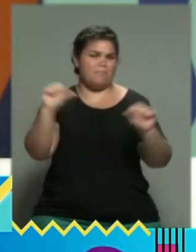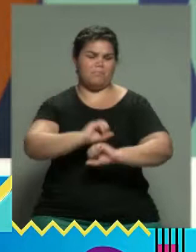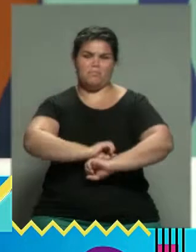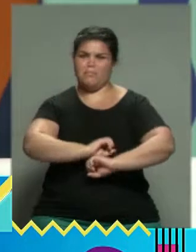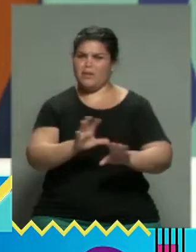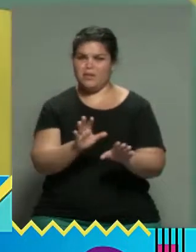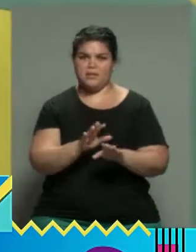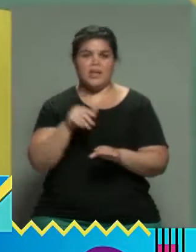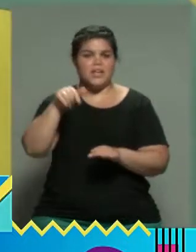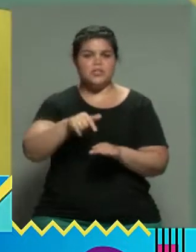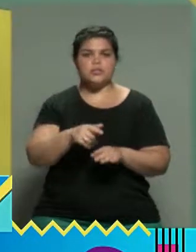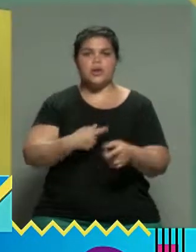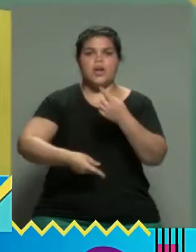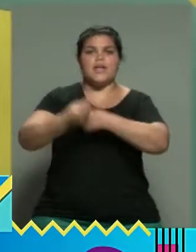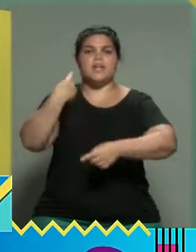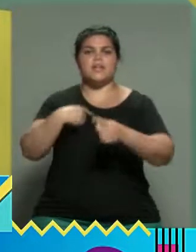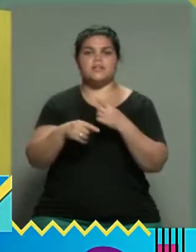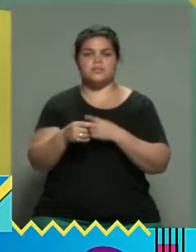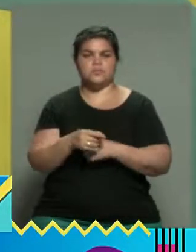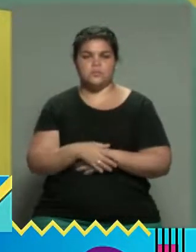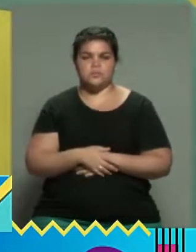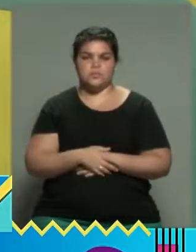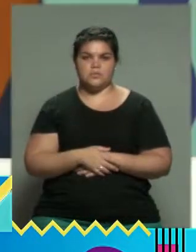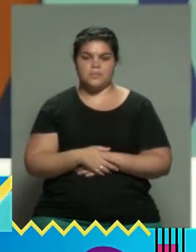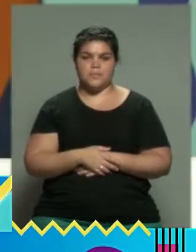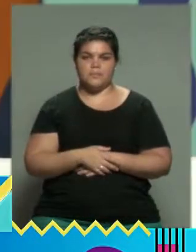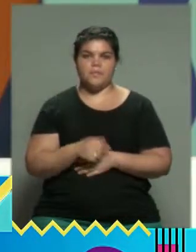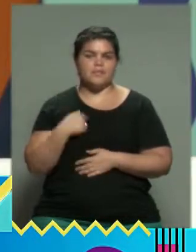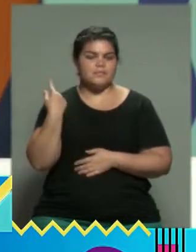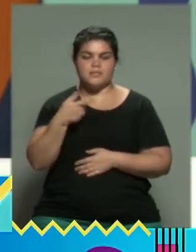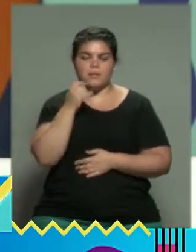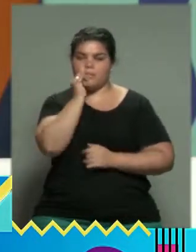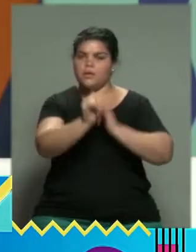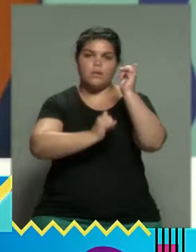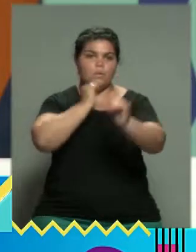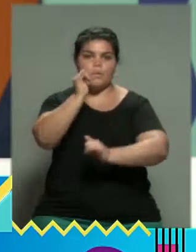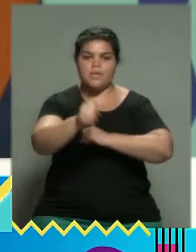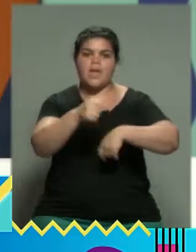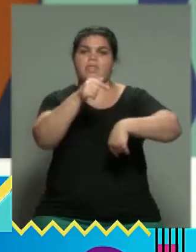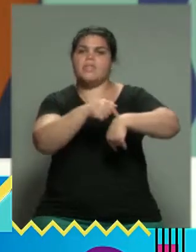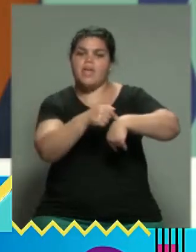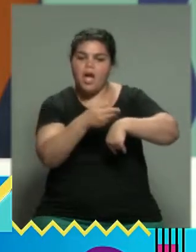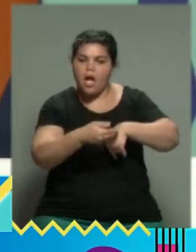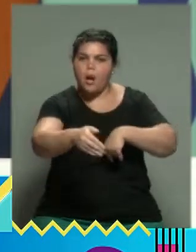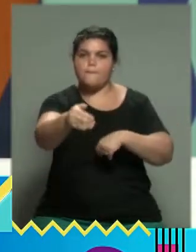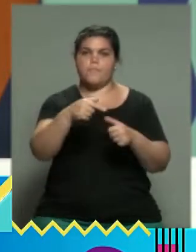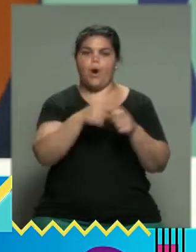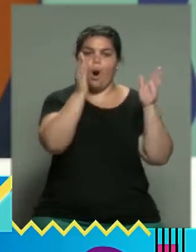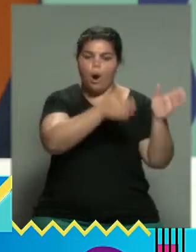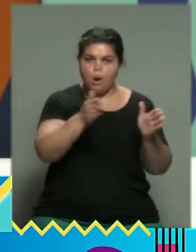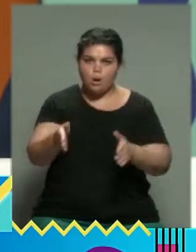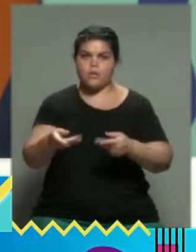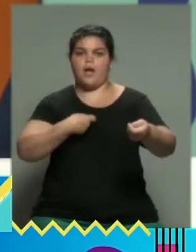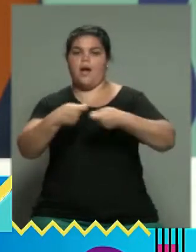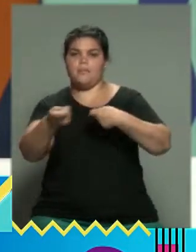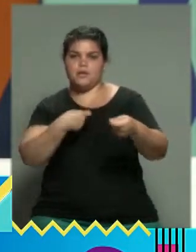una situación estructural? Sí, es una situación estructural. Por eso yo hablaba del tiempo, del orden, de la administración, de la